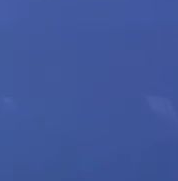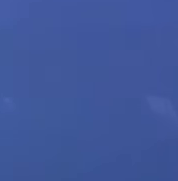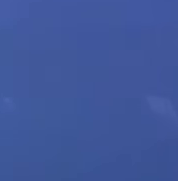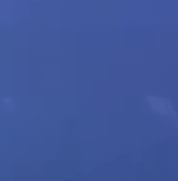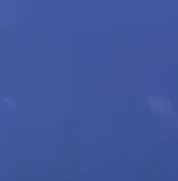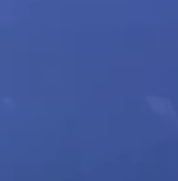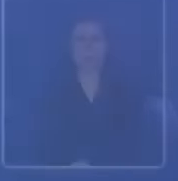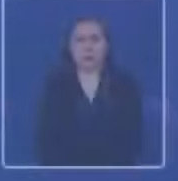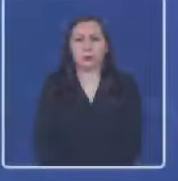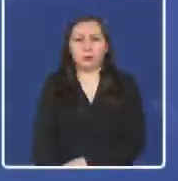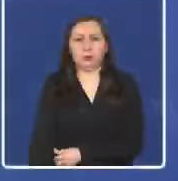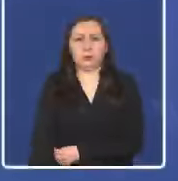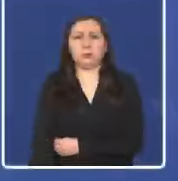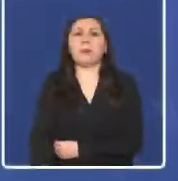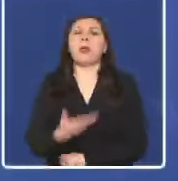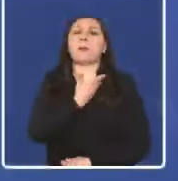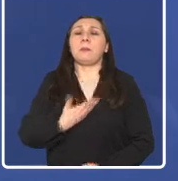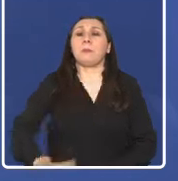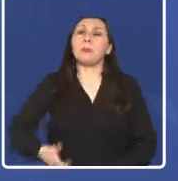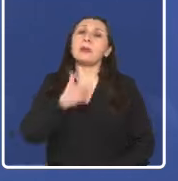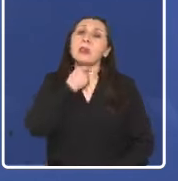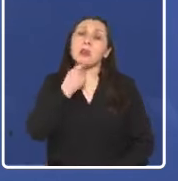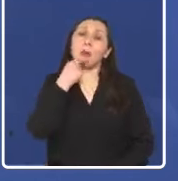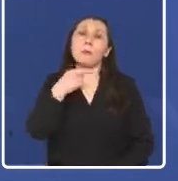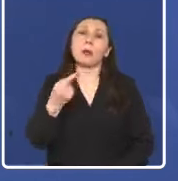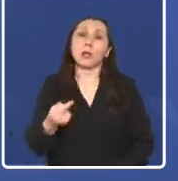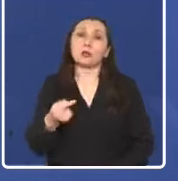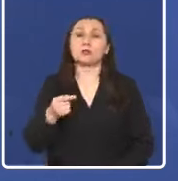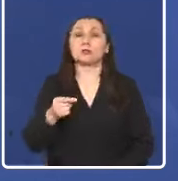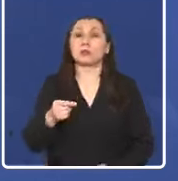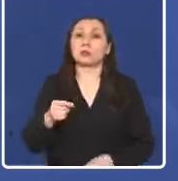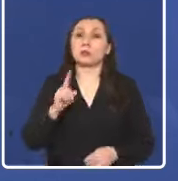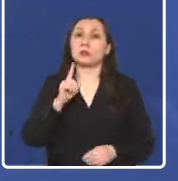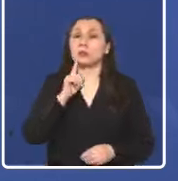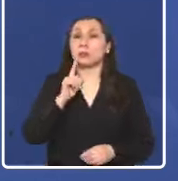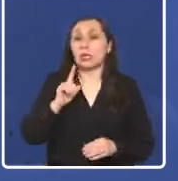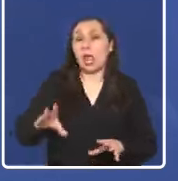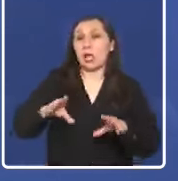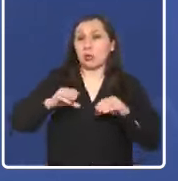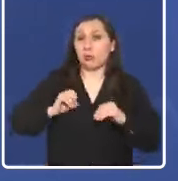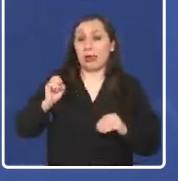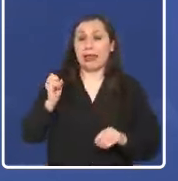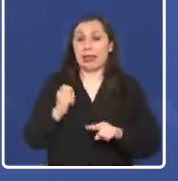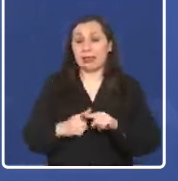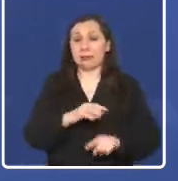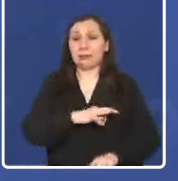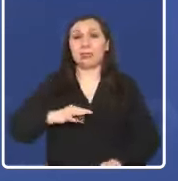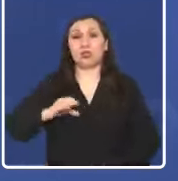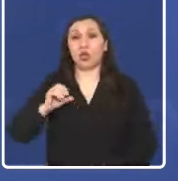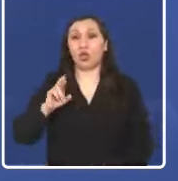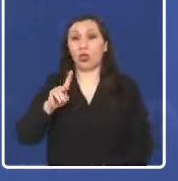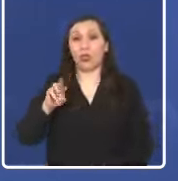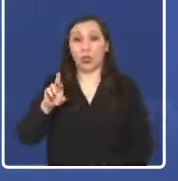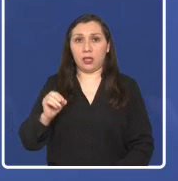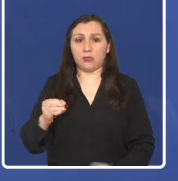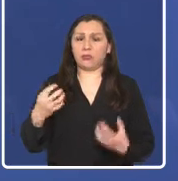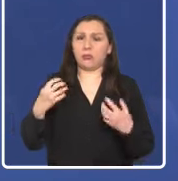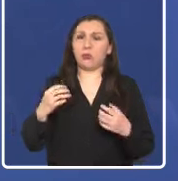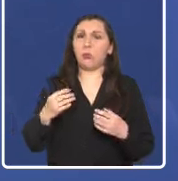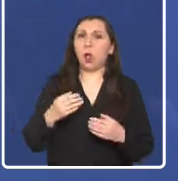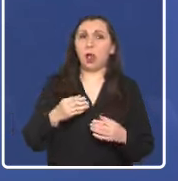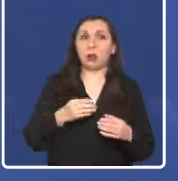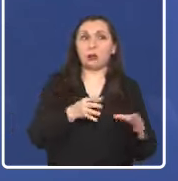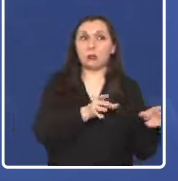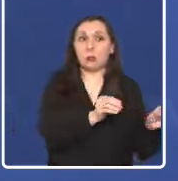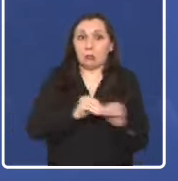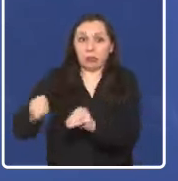Bien. Sí, presidente, le quería consultar si es que asumiera el exministro ahora, Luis Cordero, este puesto. Es algo improvisado